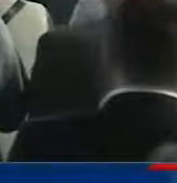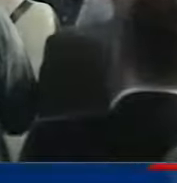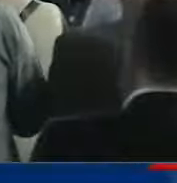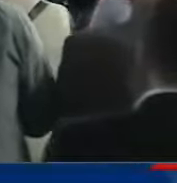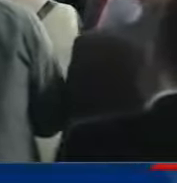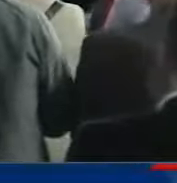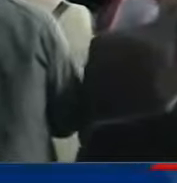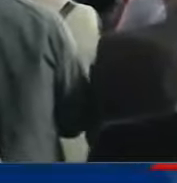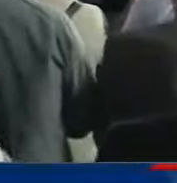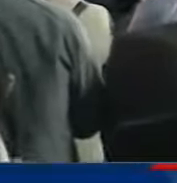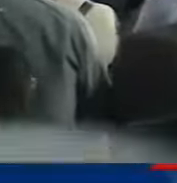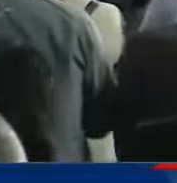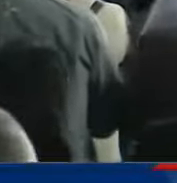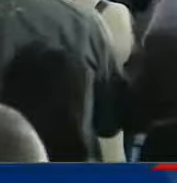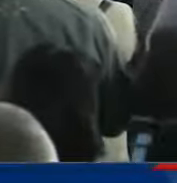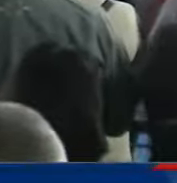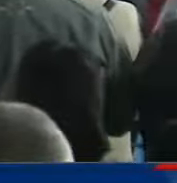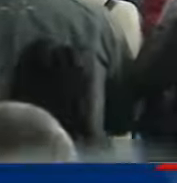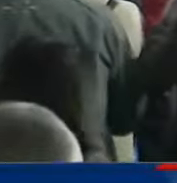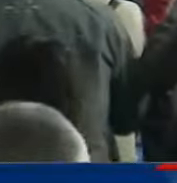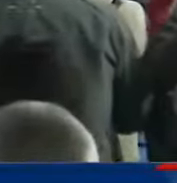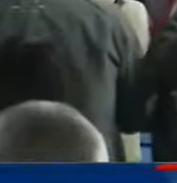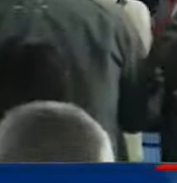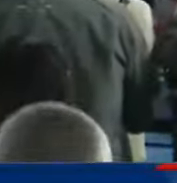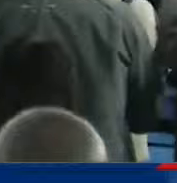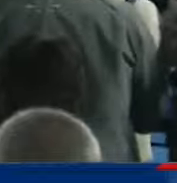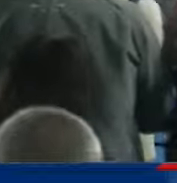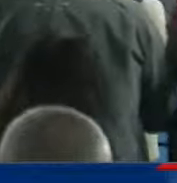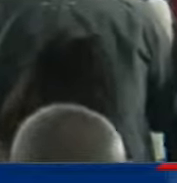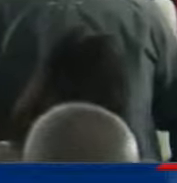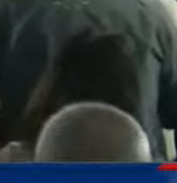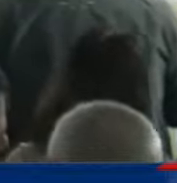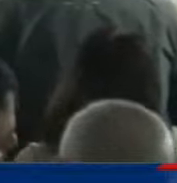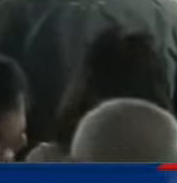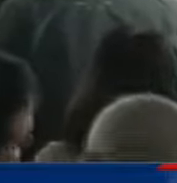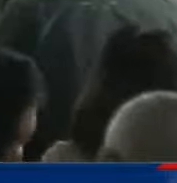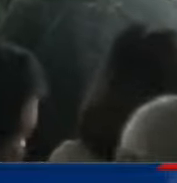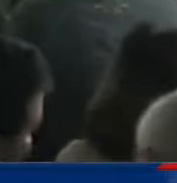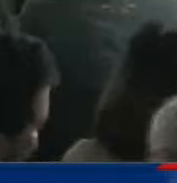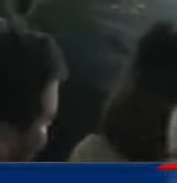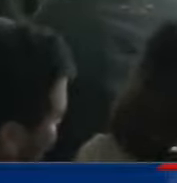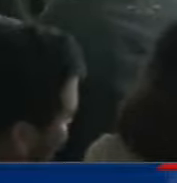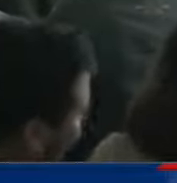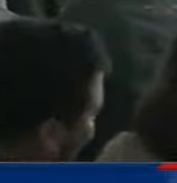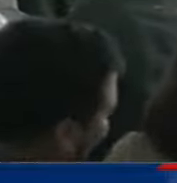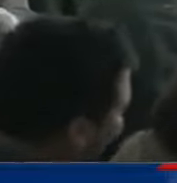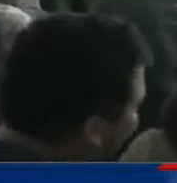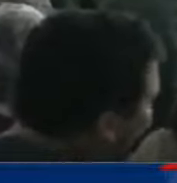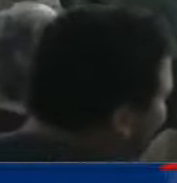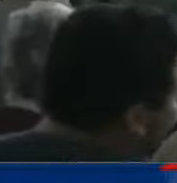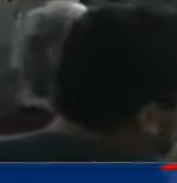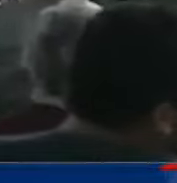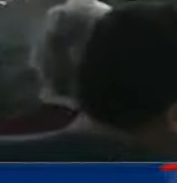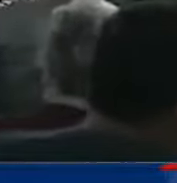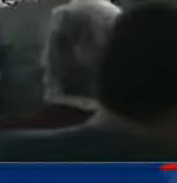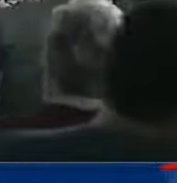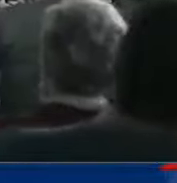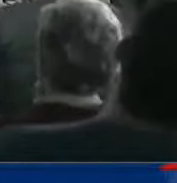la penumbra no puedo cantar. Fíjense en la espada,